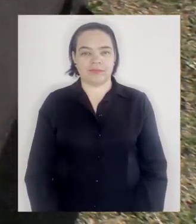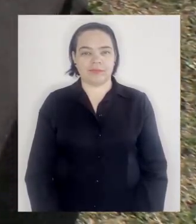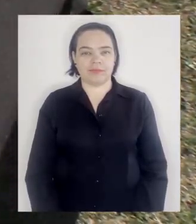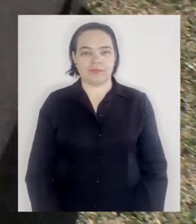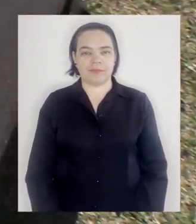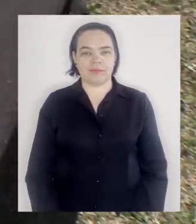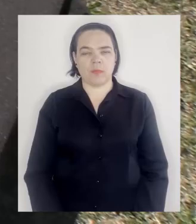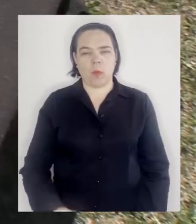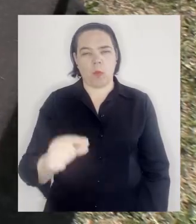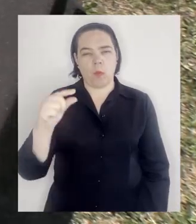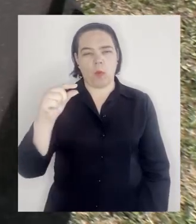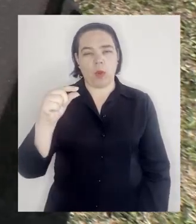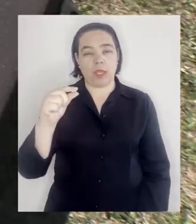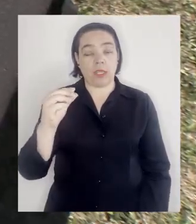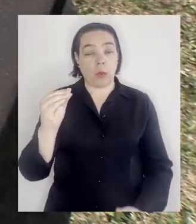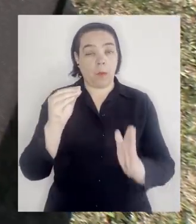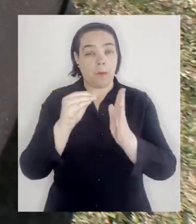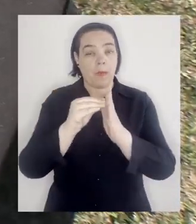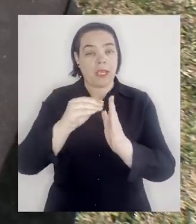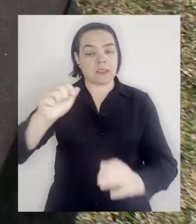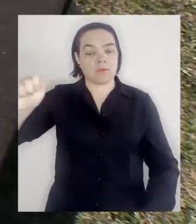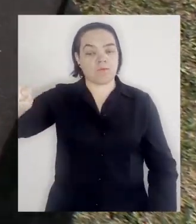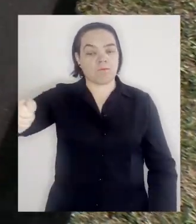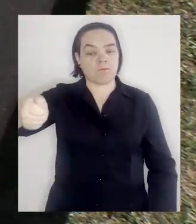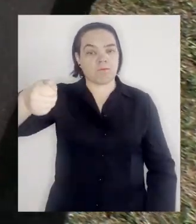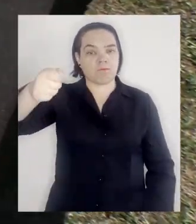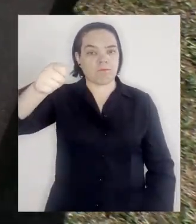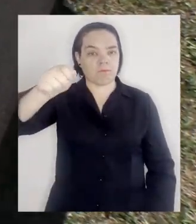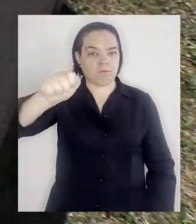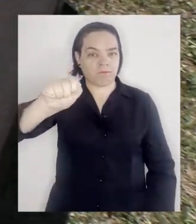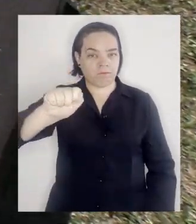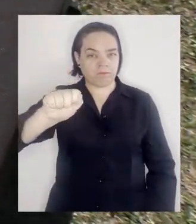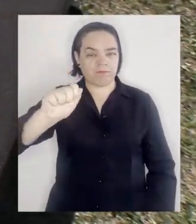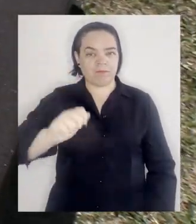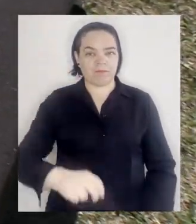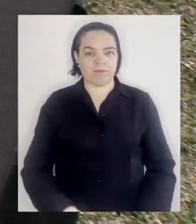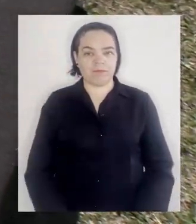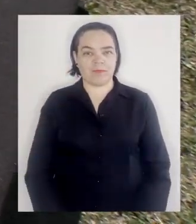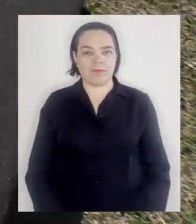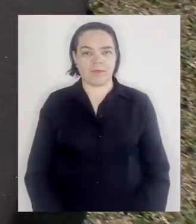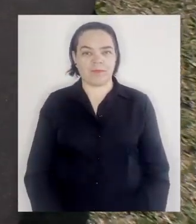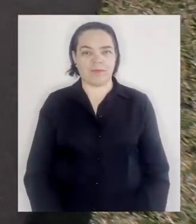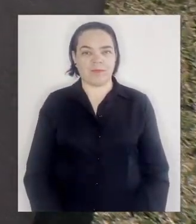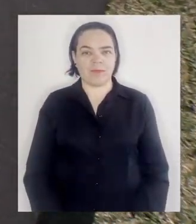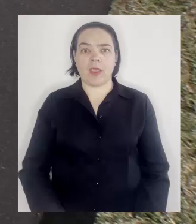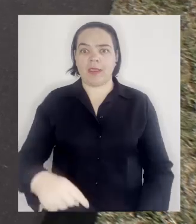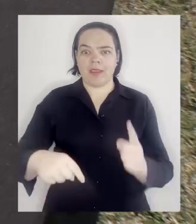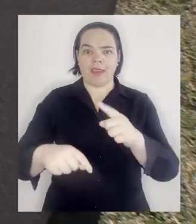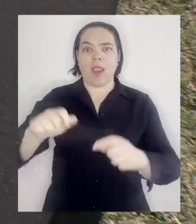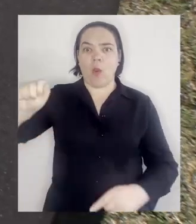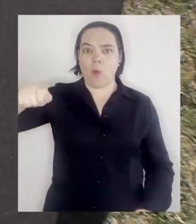Un poquito más entonces de un cucharón. ¿El cucharón es más chico? Sí. ¿Cucharón francés?